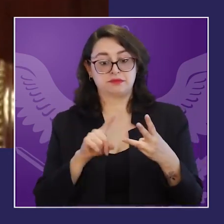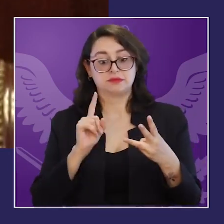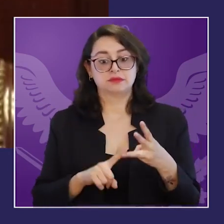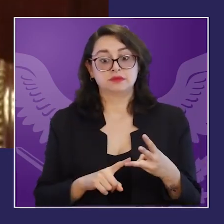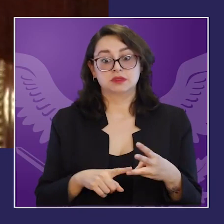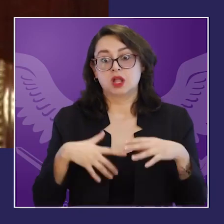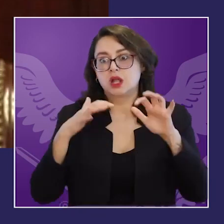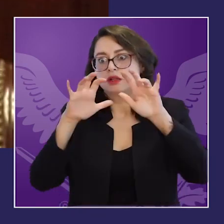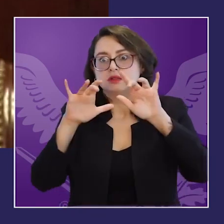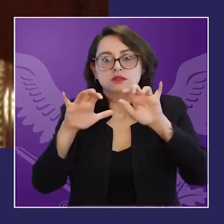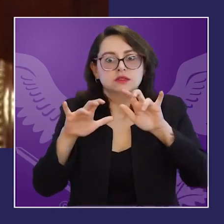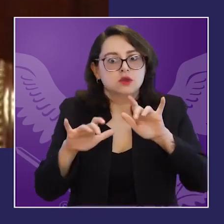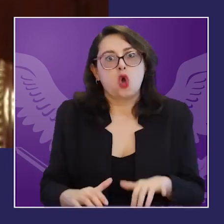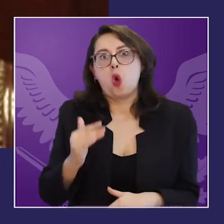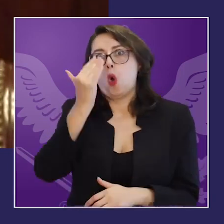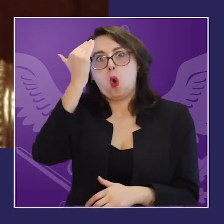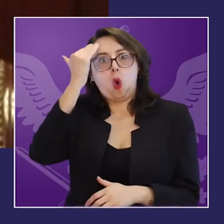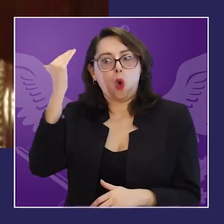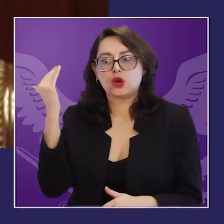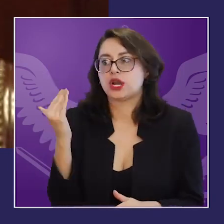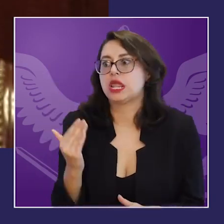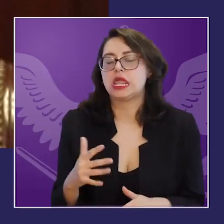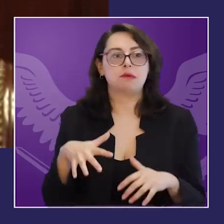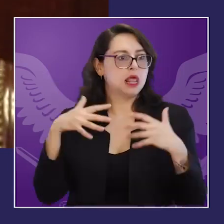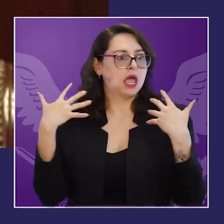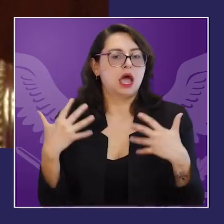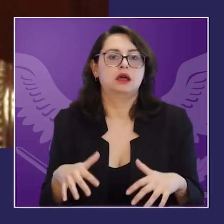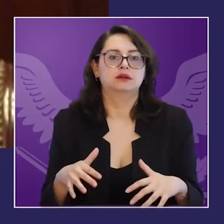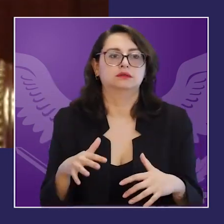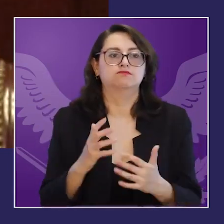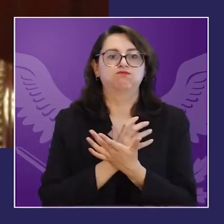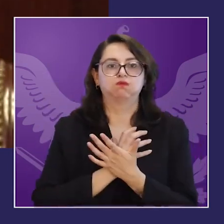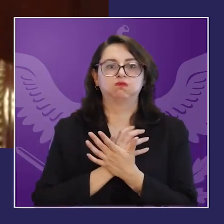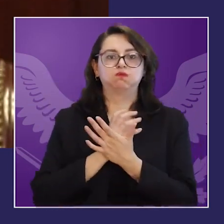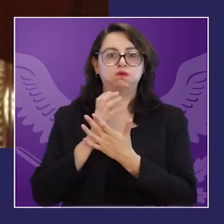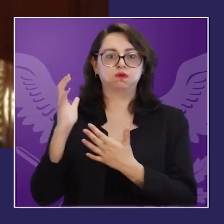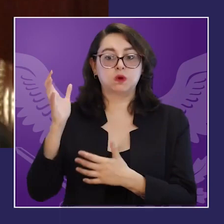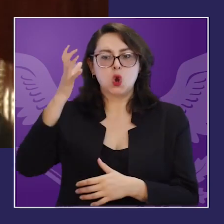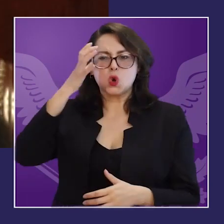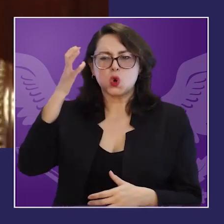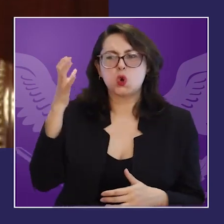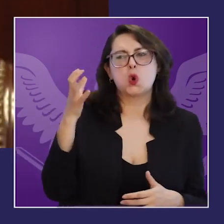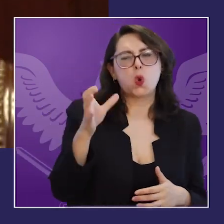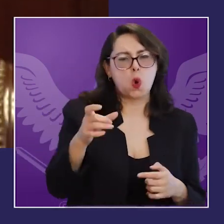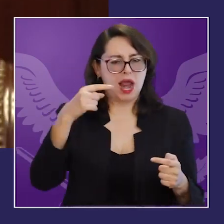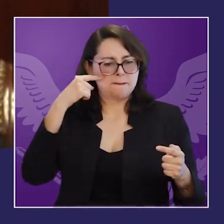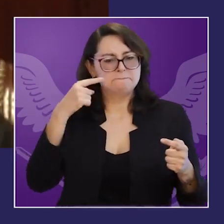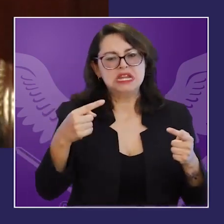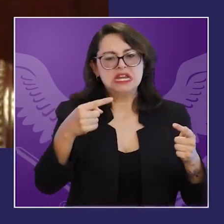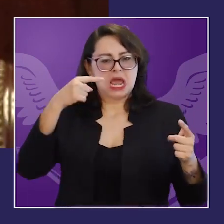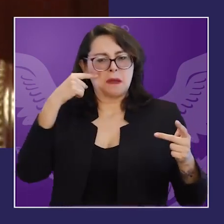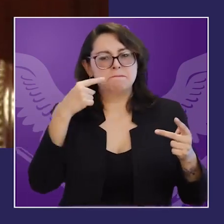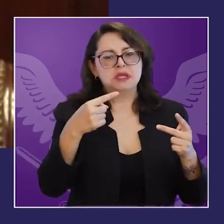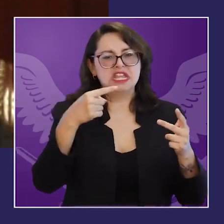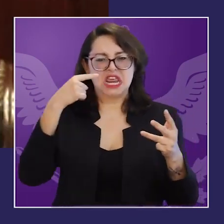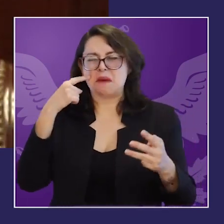nos ensalzamos en ese relato de crueldad del feminicida y cómo la partió en pedazos y cómo